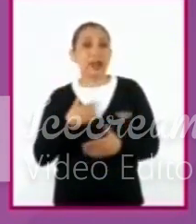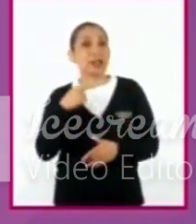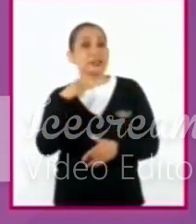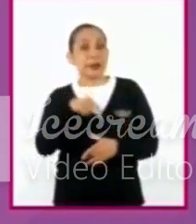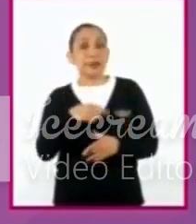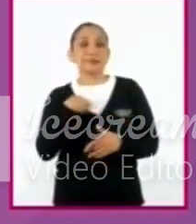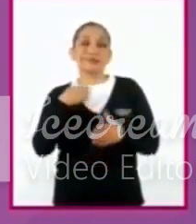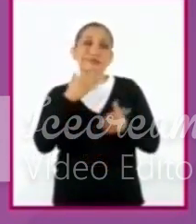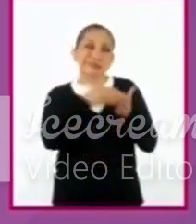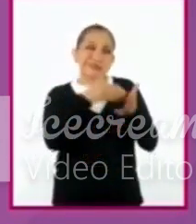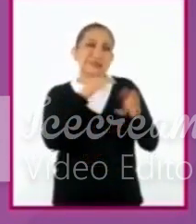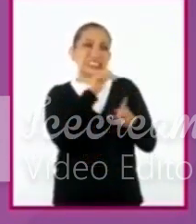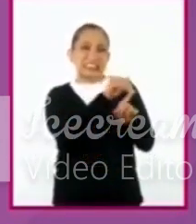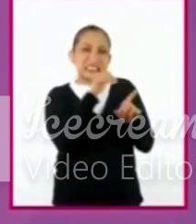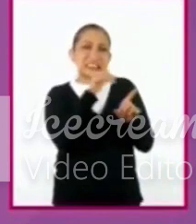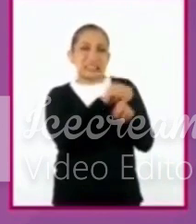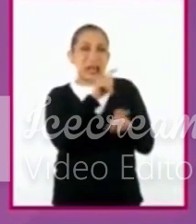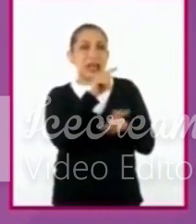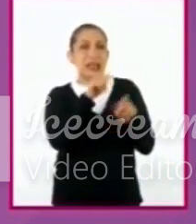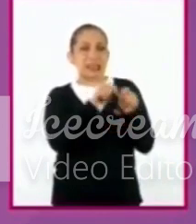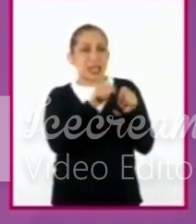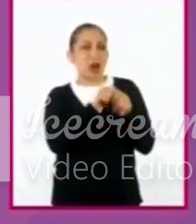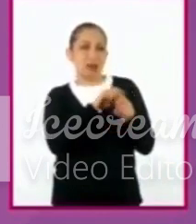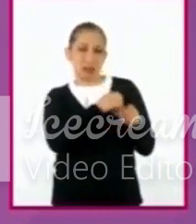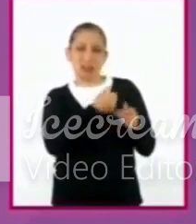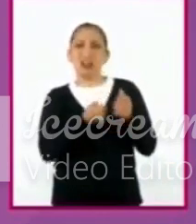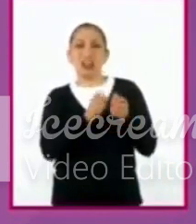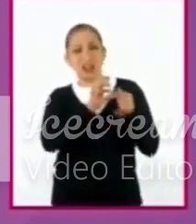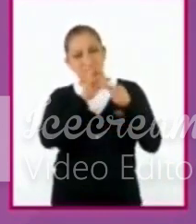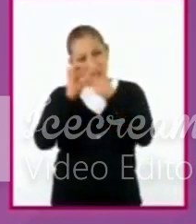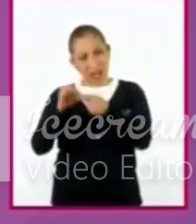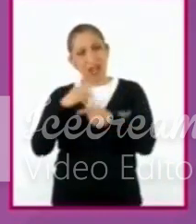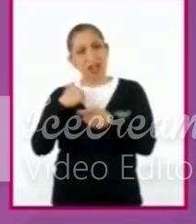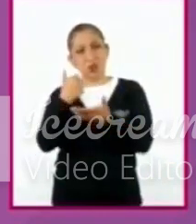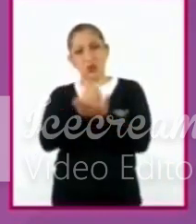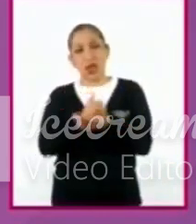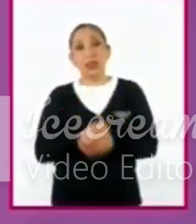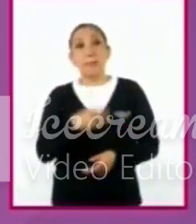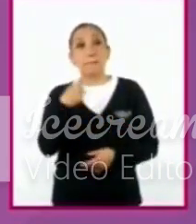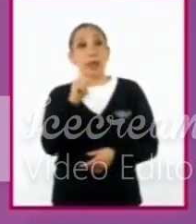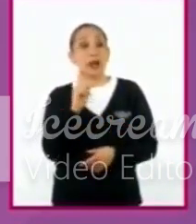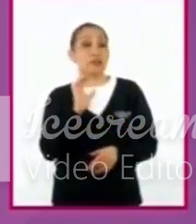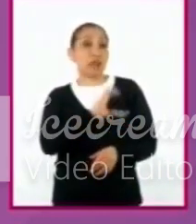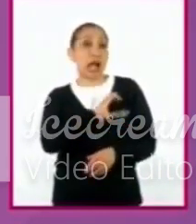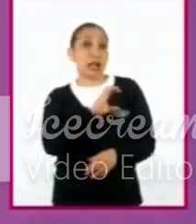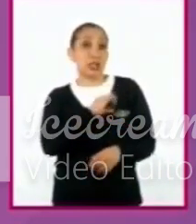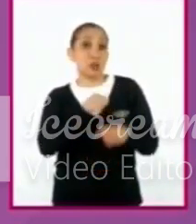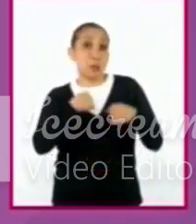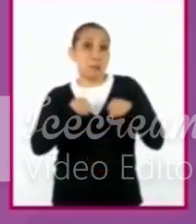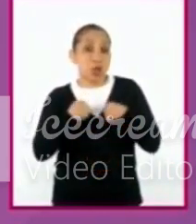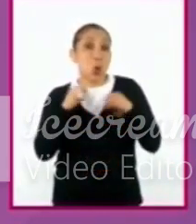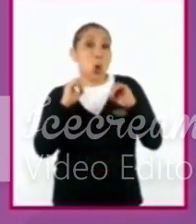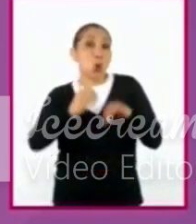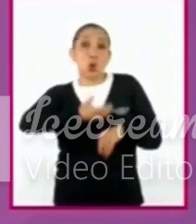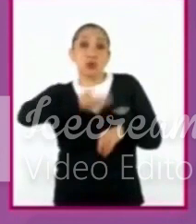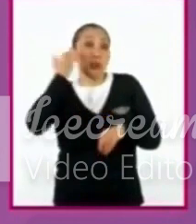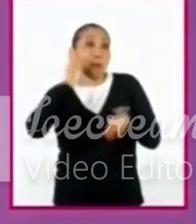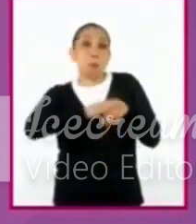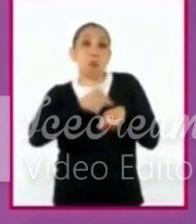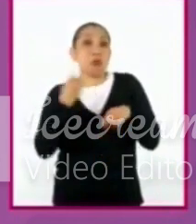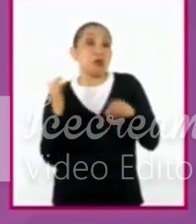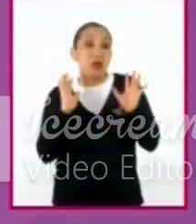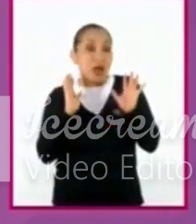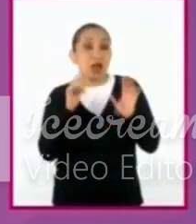insté muchas veces a mi tío para que me llevara a la capital, pero sea por el cariño que me tenía o por cualquier otro